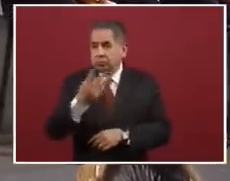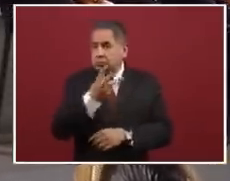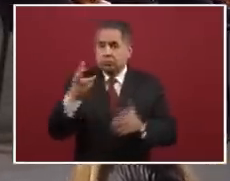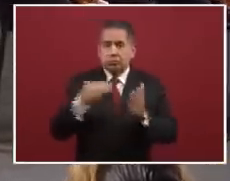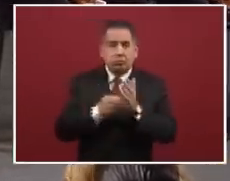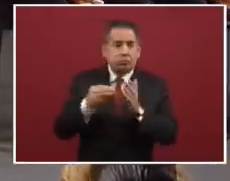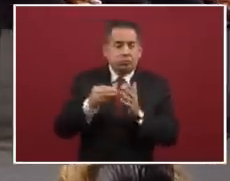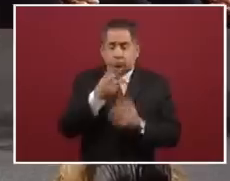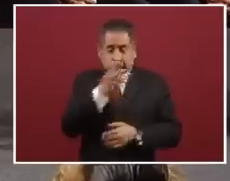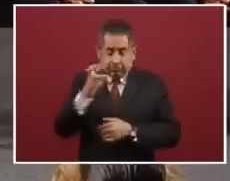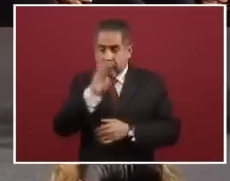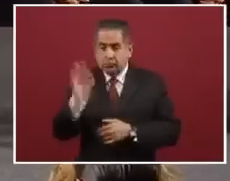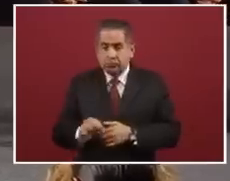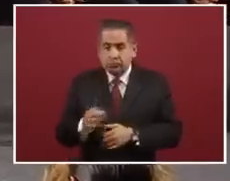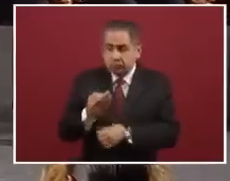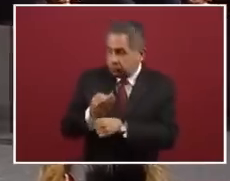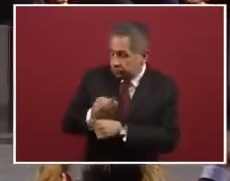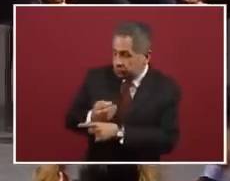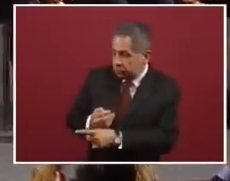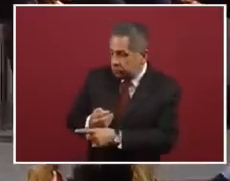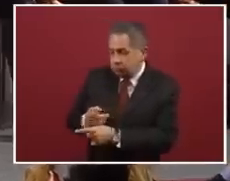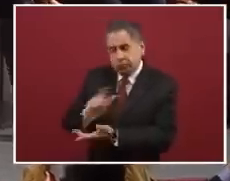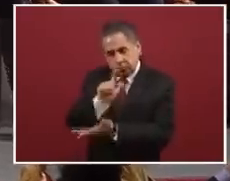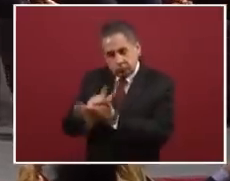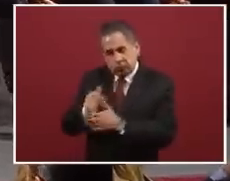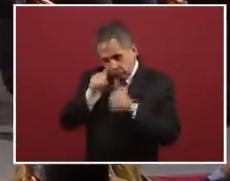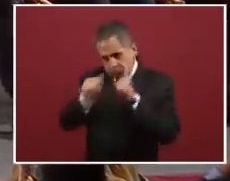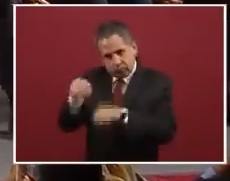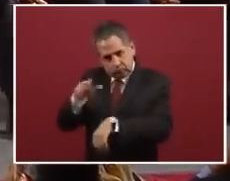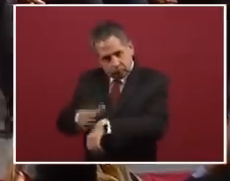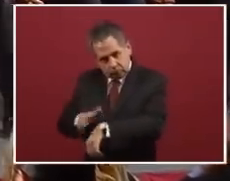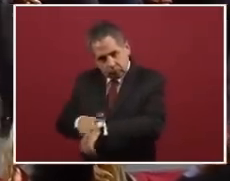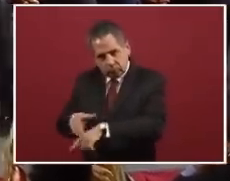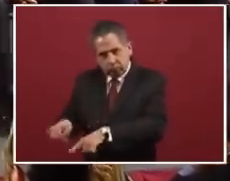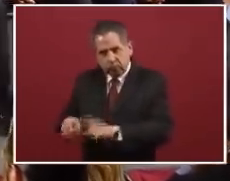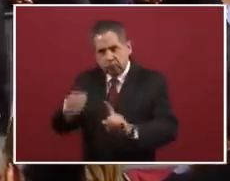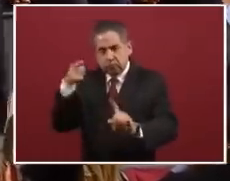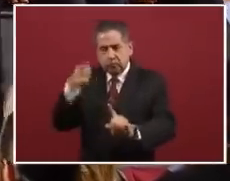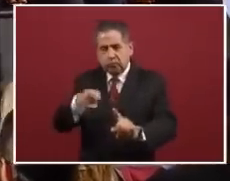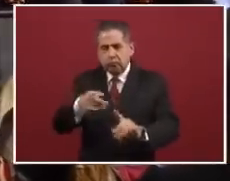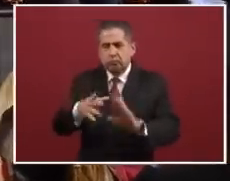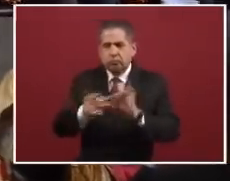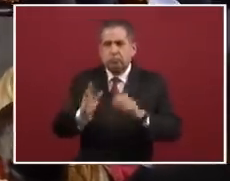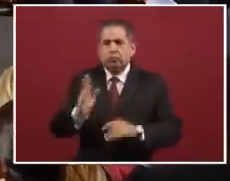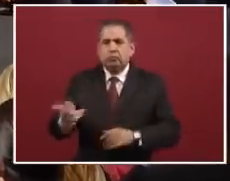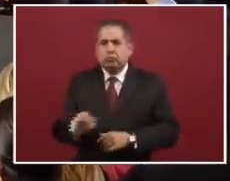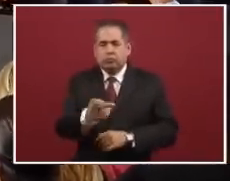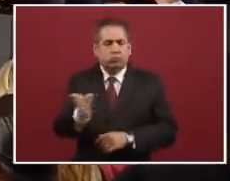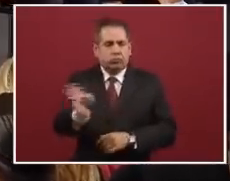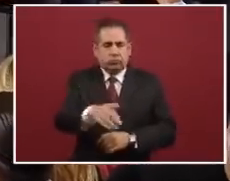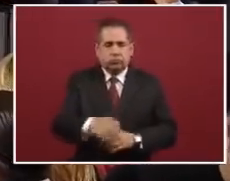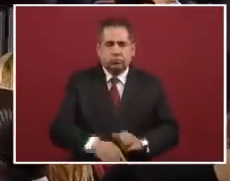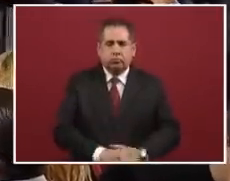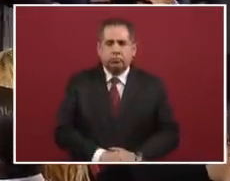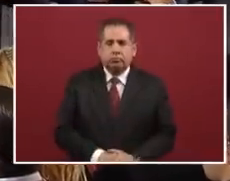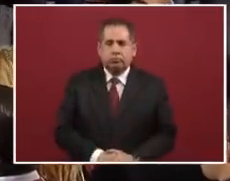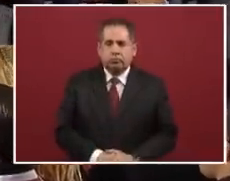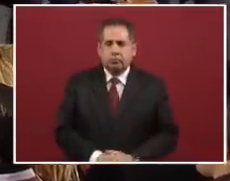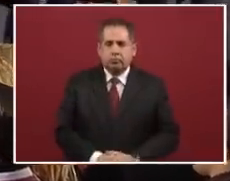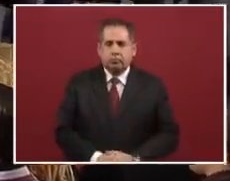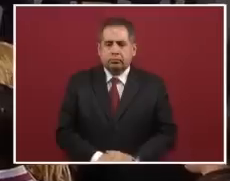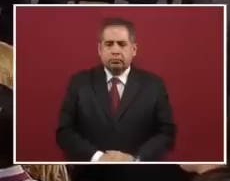tienes que aplicar? ¿Sí? Entonces, ese es el punto. Ya hiciste la pregunta. Pero, vamos a otra. Bueno, Diego,